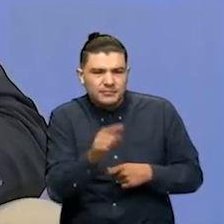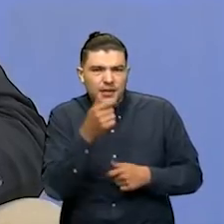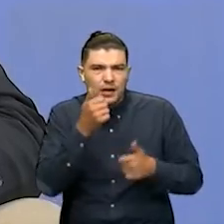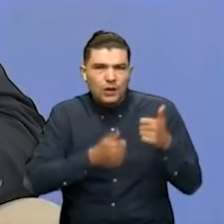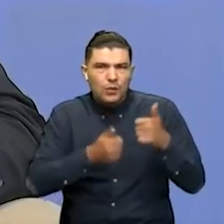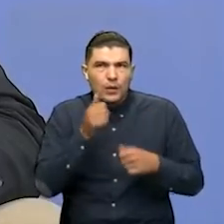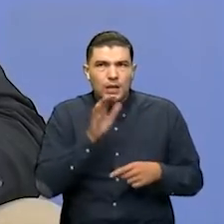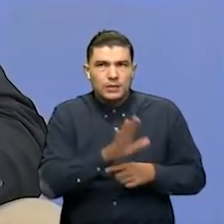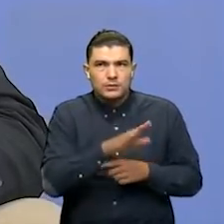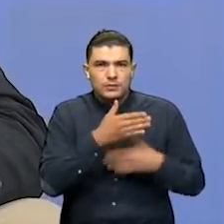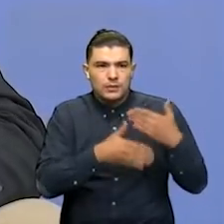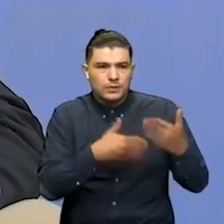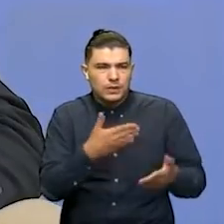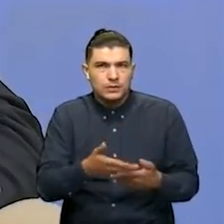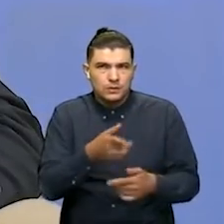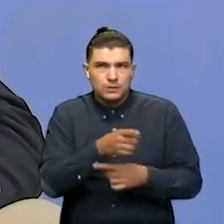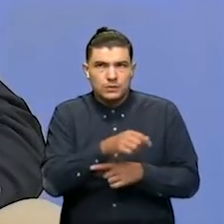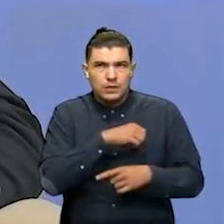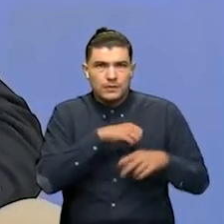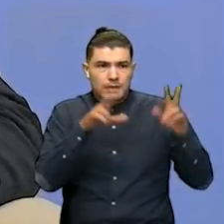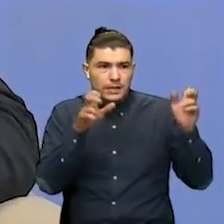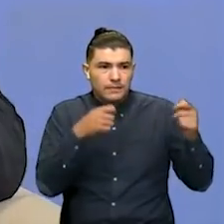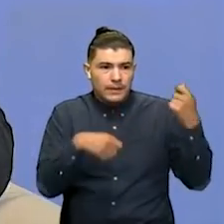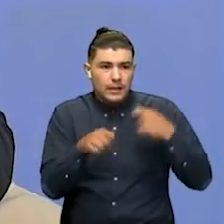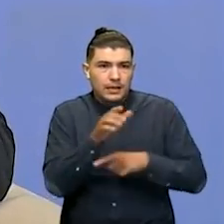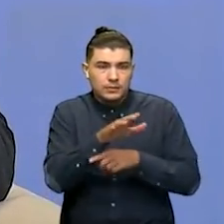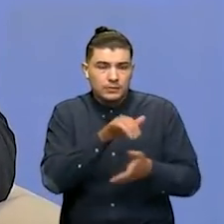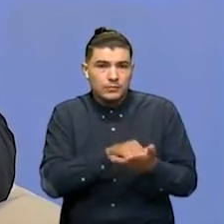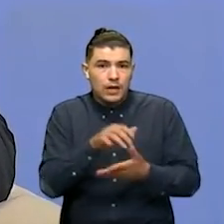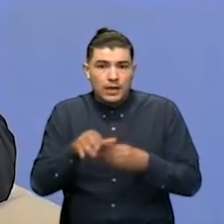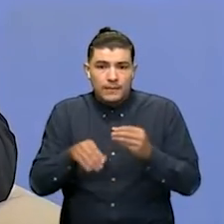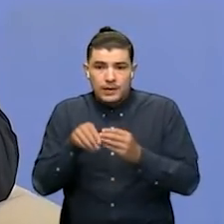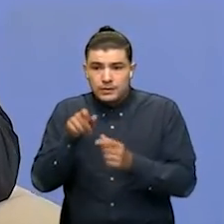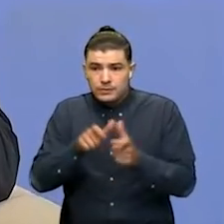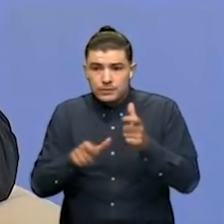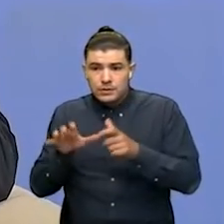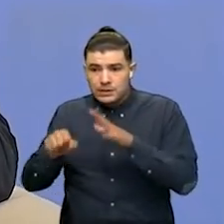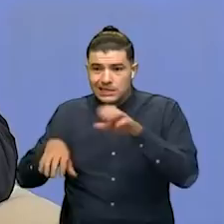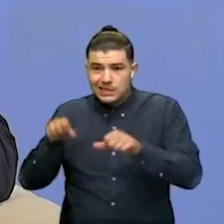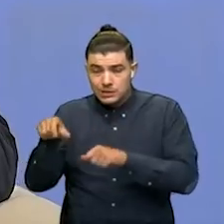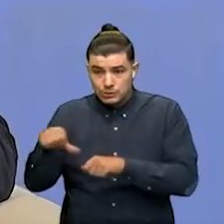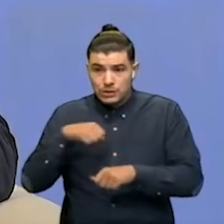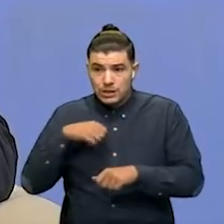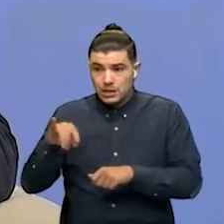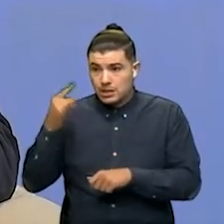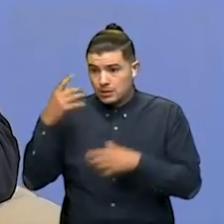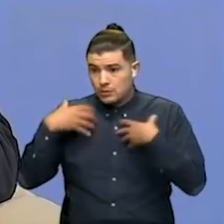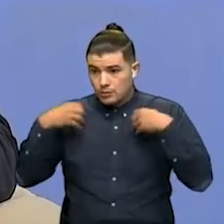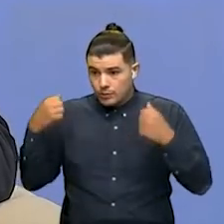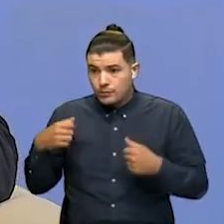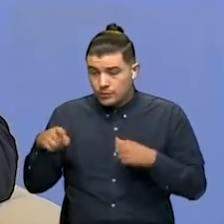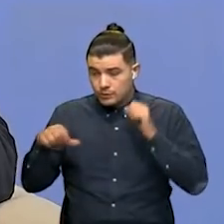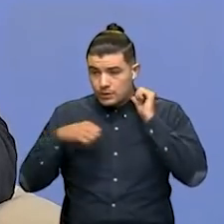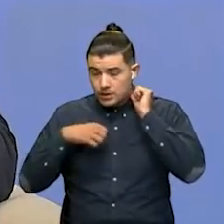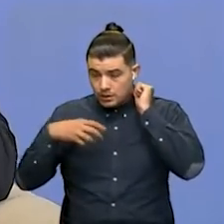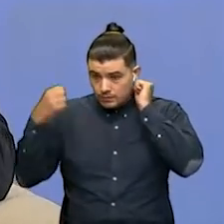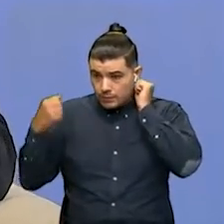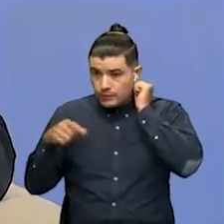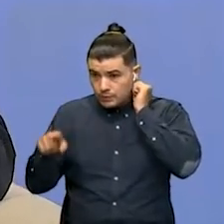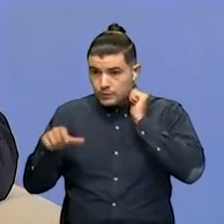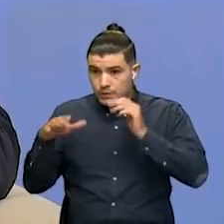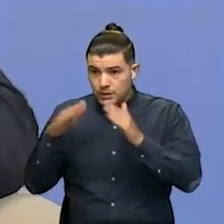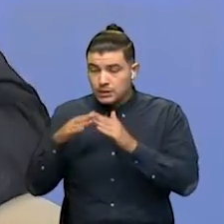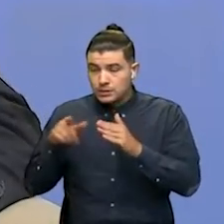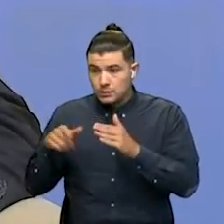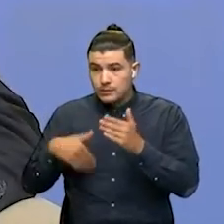cuáles son el pedazo, la porción que él vendió y pues a las personas que invadieron, si él tiene algo de propiedad o el que tenga la propiedad y es iniciar